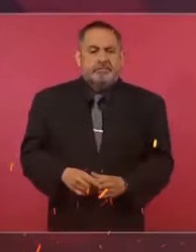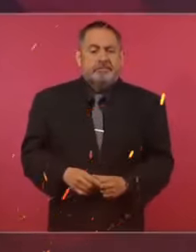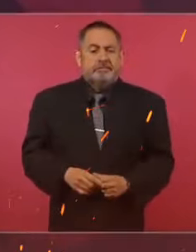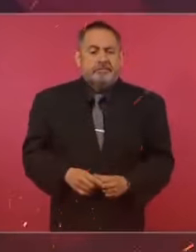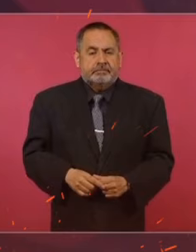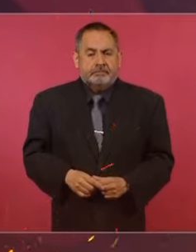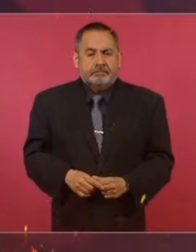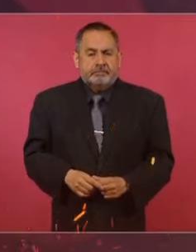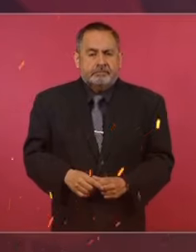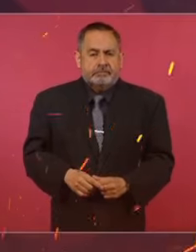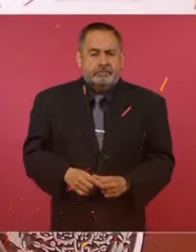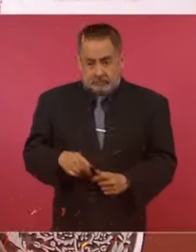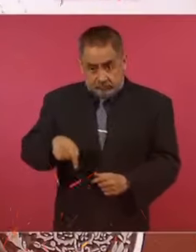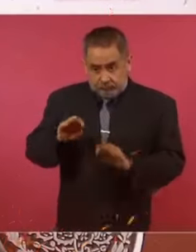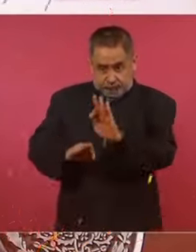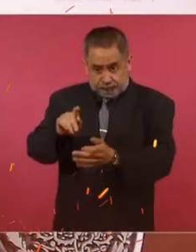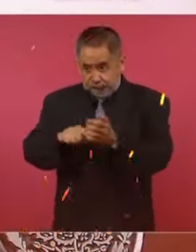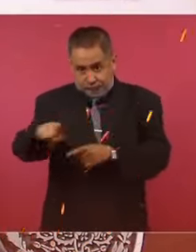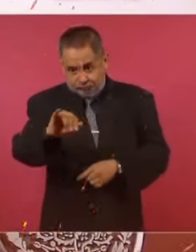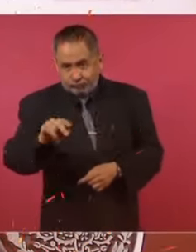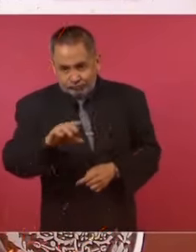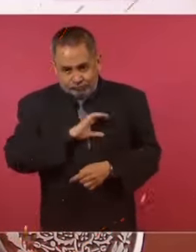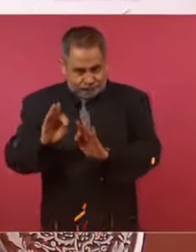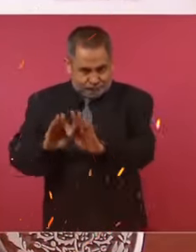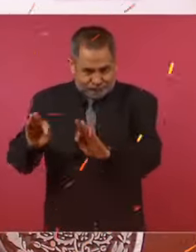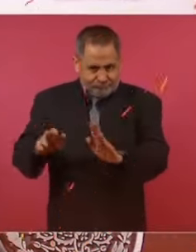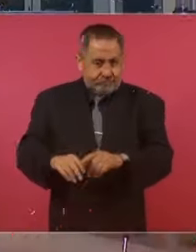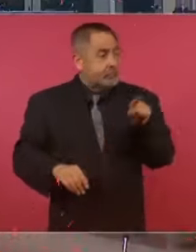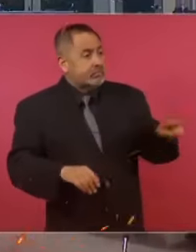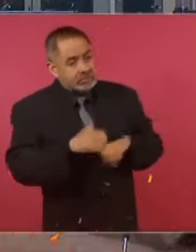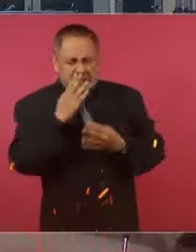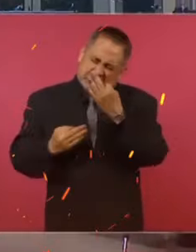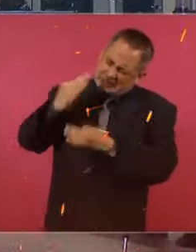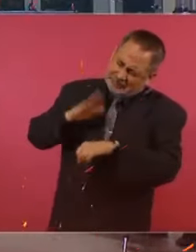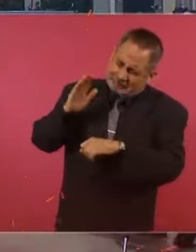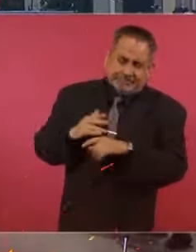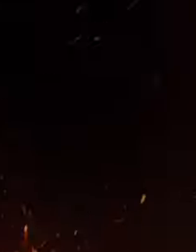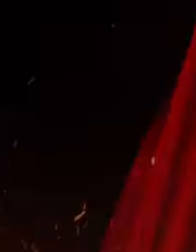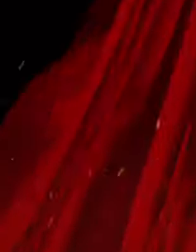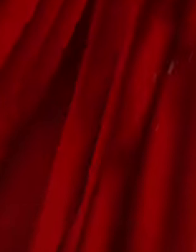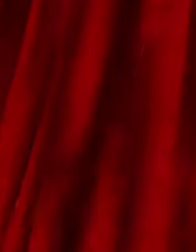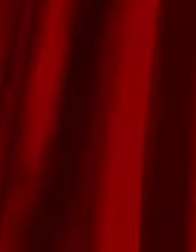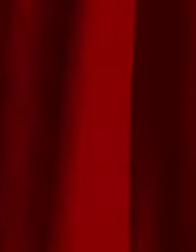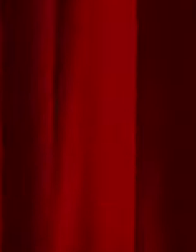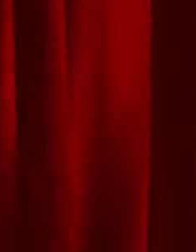Sí les apapachamos nosotros. Pero este quiere más apapacho.